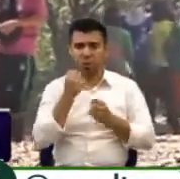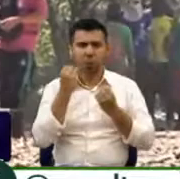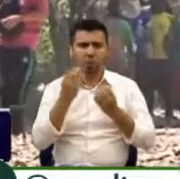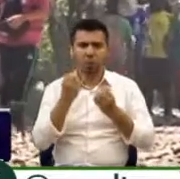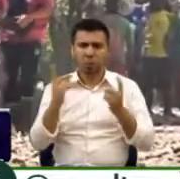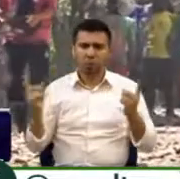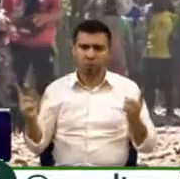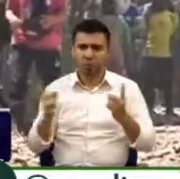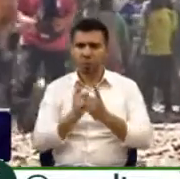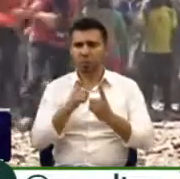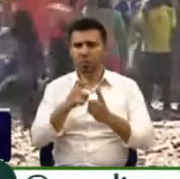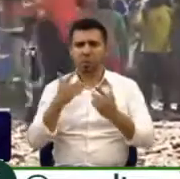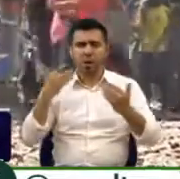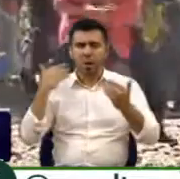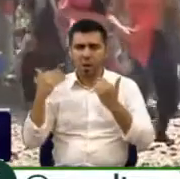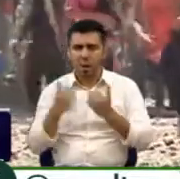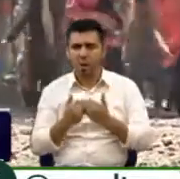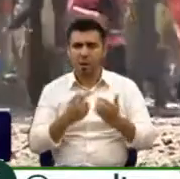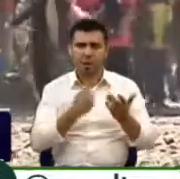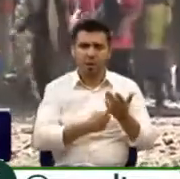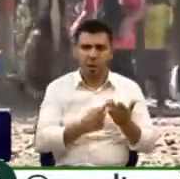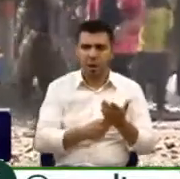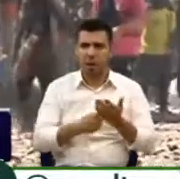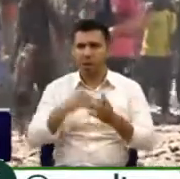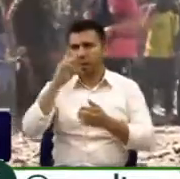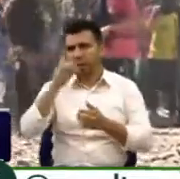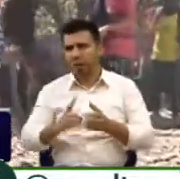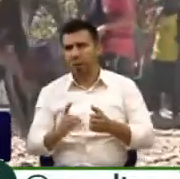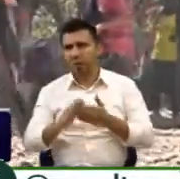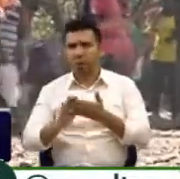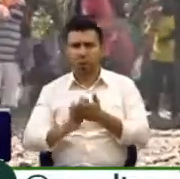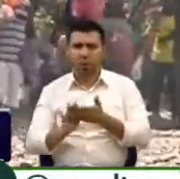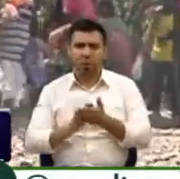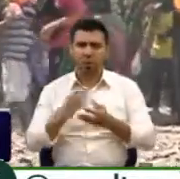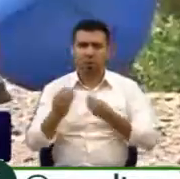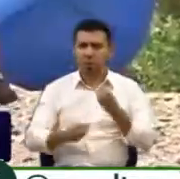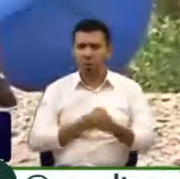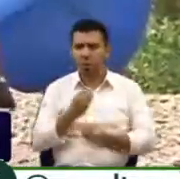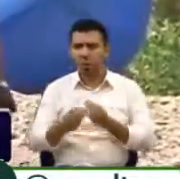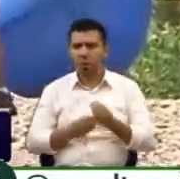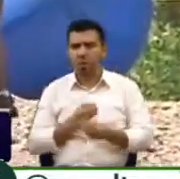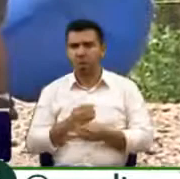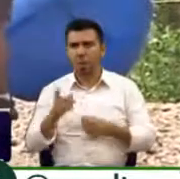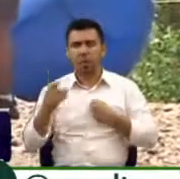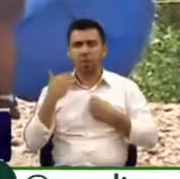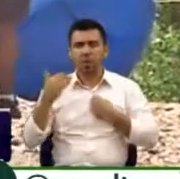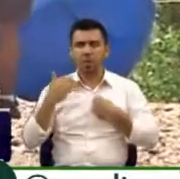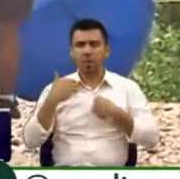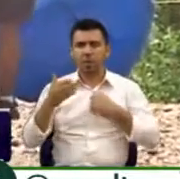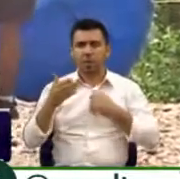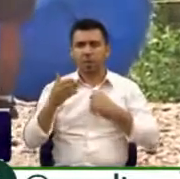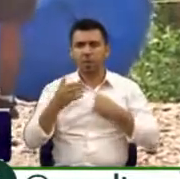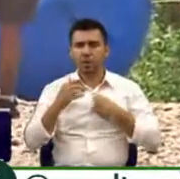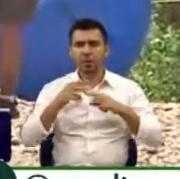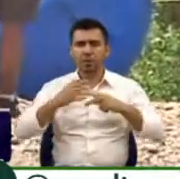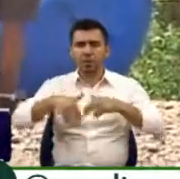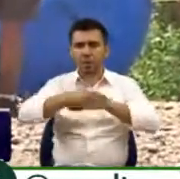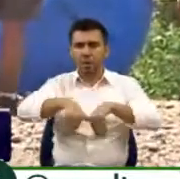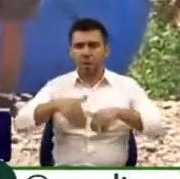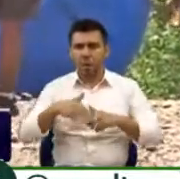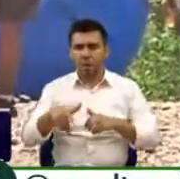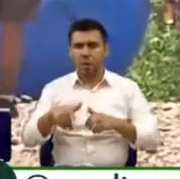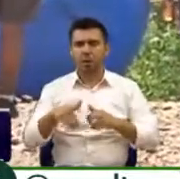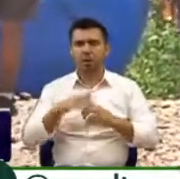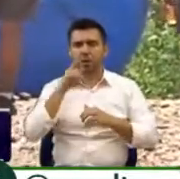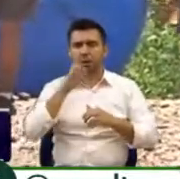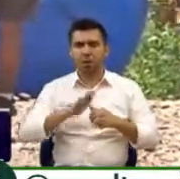los campesinos, donde se han tomado decisiones con respecto a cómo va a ser su presencia, sobre todo en las vías tanto nacionales